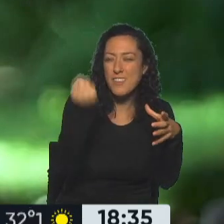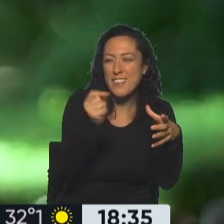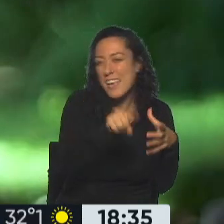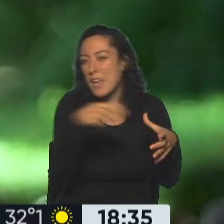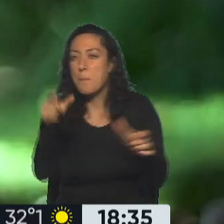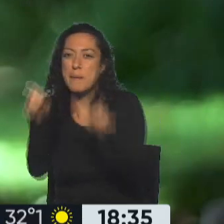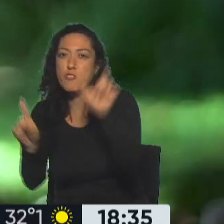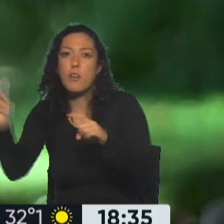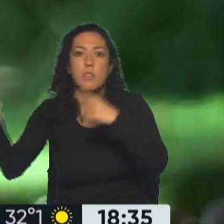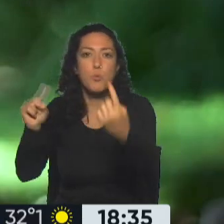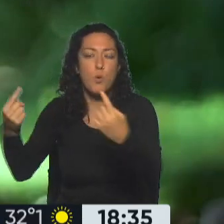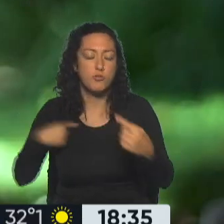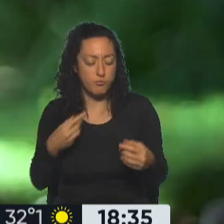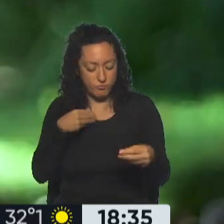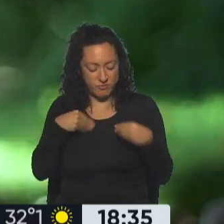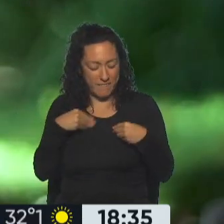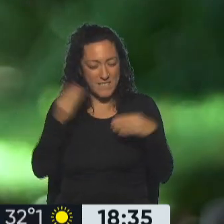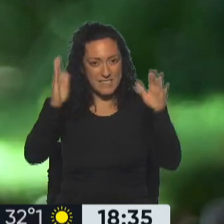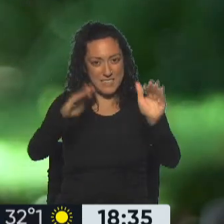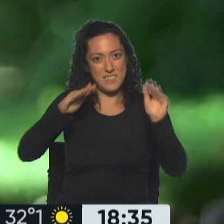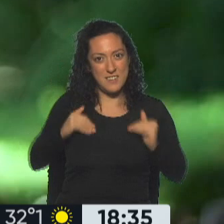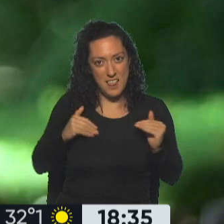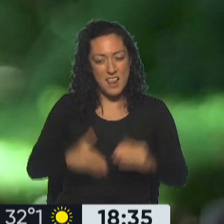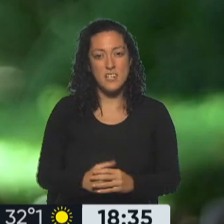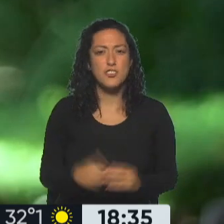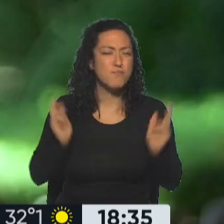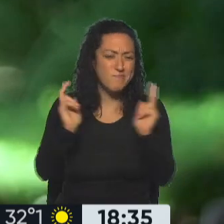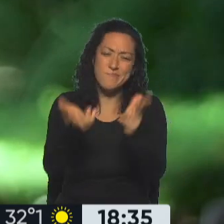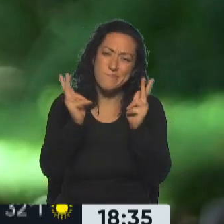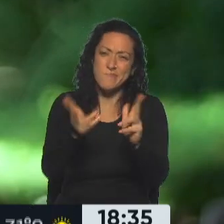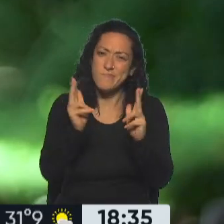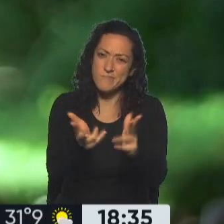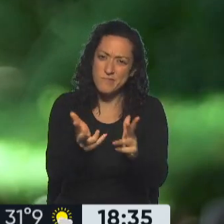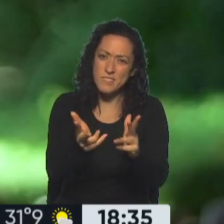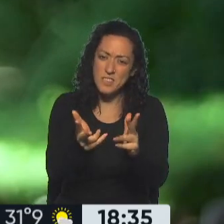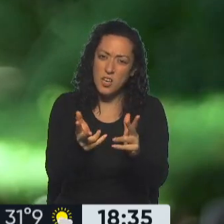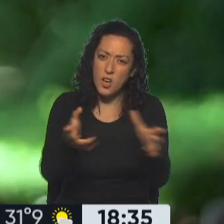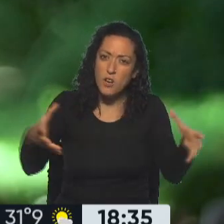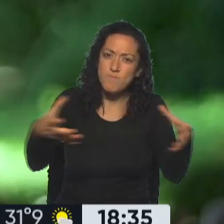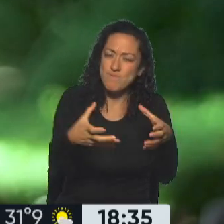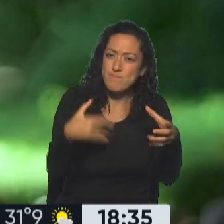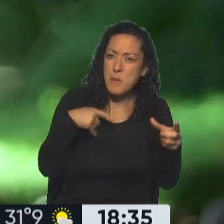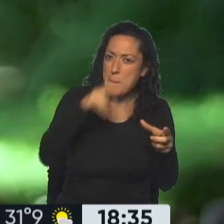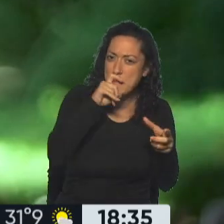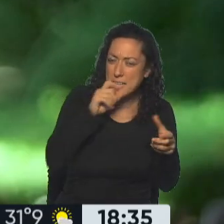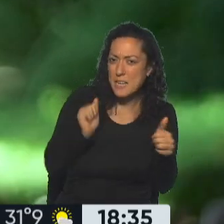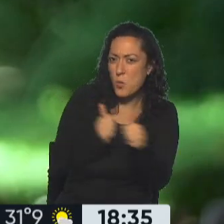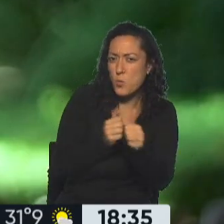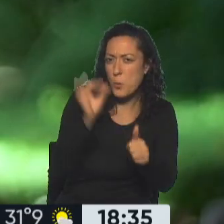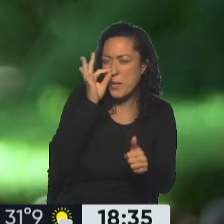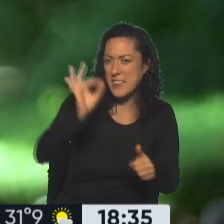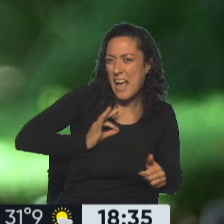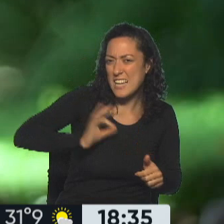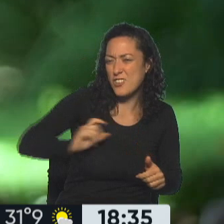me identifico lo digo lo dije siempre vive mucho orgullo venir transitando con él más de 20 años